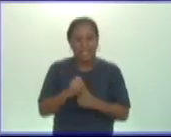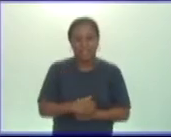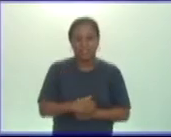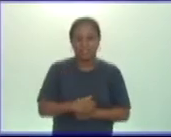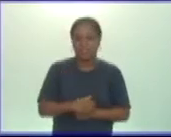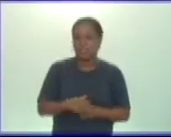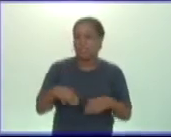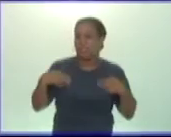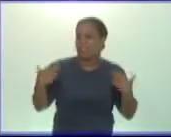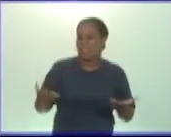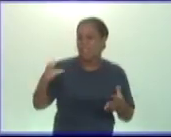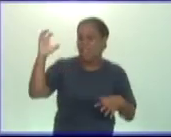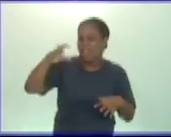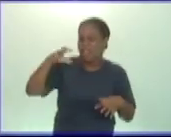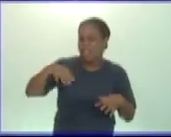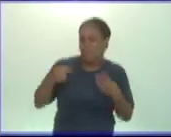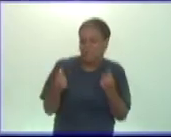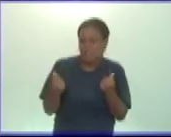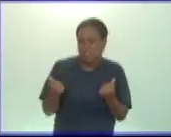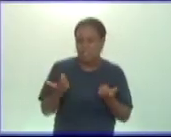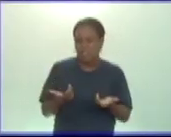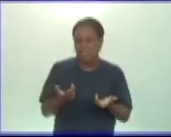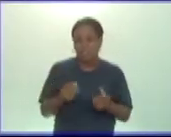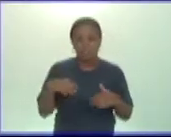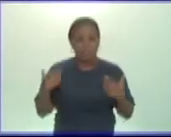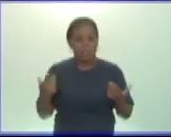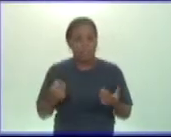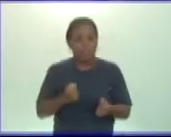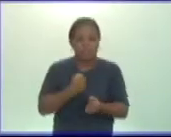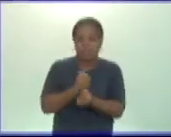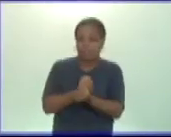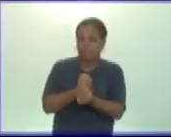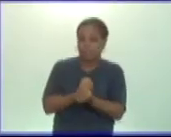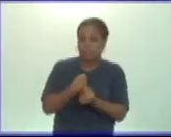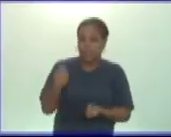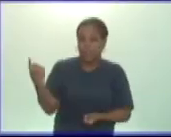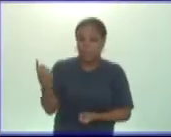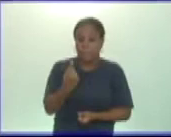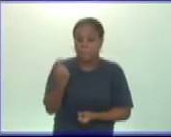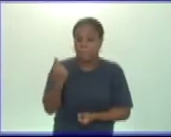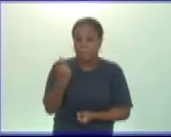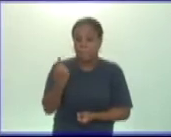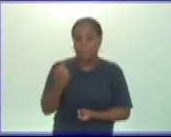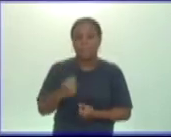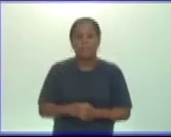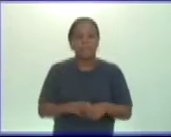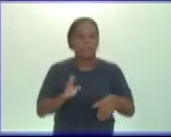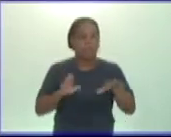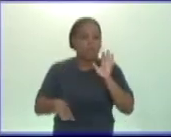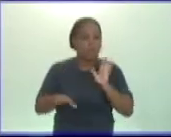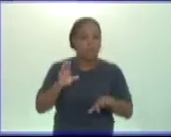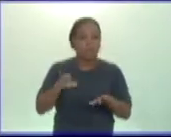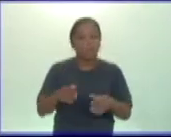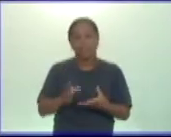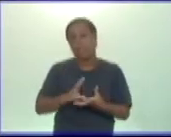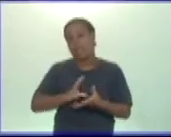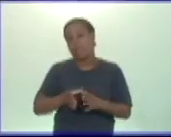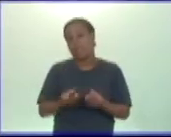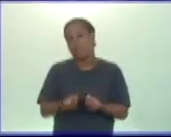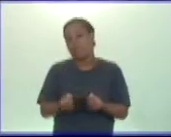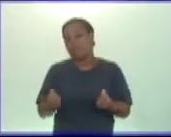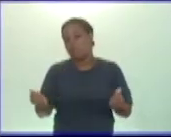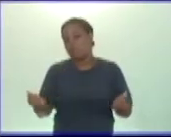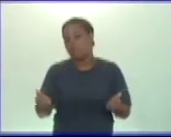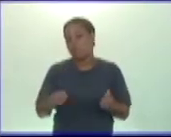Consecuencias de la lluvia ácida. Los efectos de la lluvia ácida dependen en gran medida del tipo de suelo sobre que se